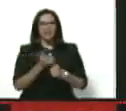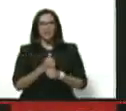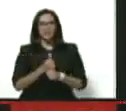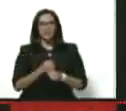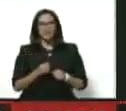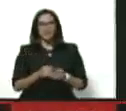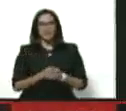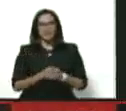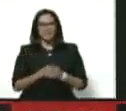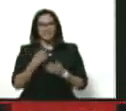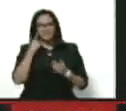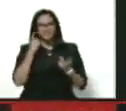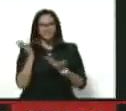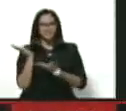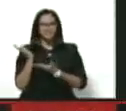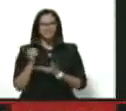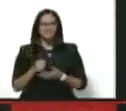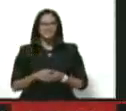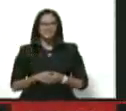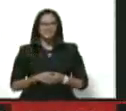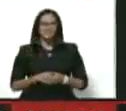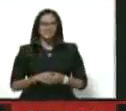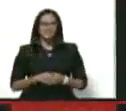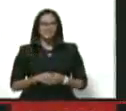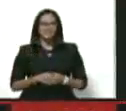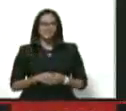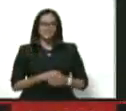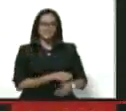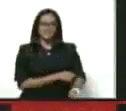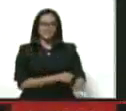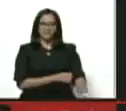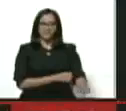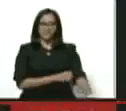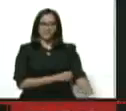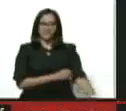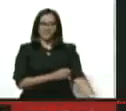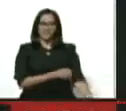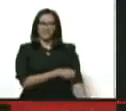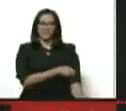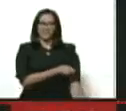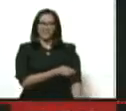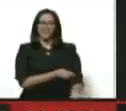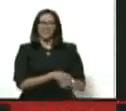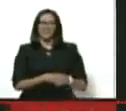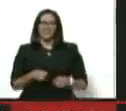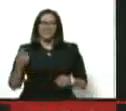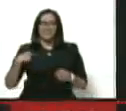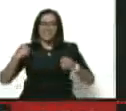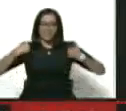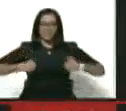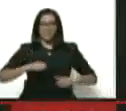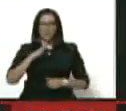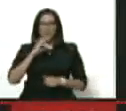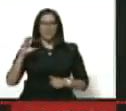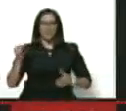pues, para que te ponga serio, pues. Tiene su franela 400 del